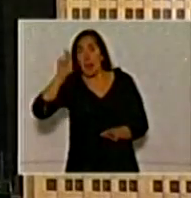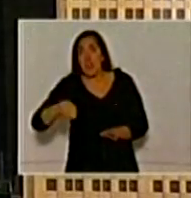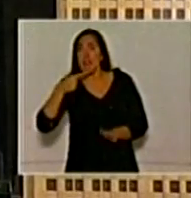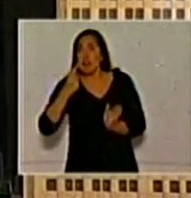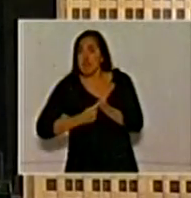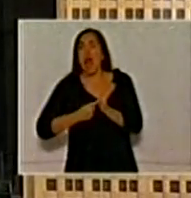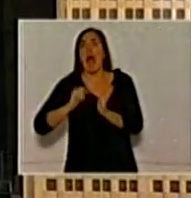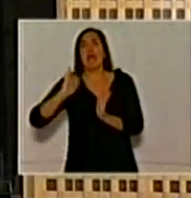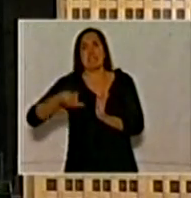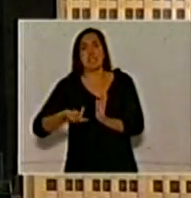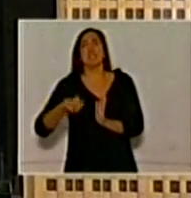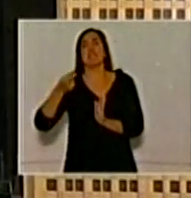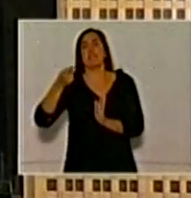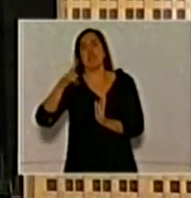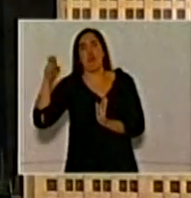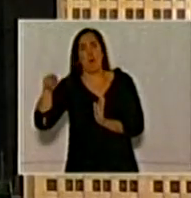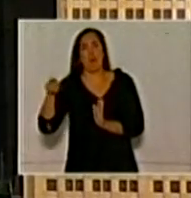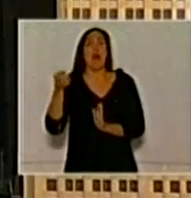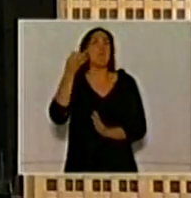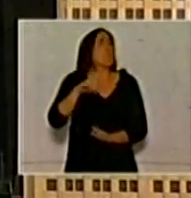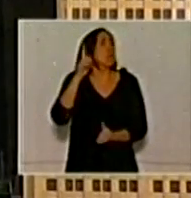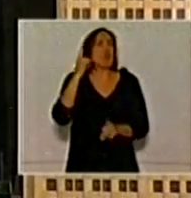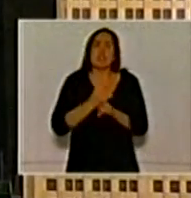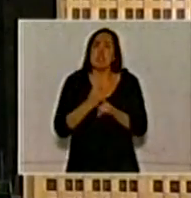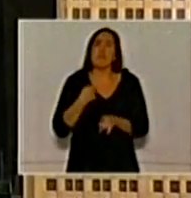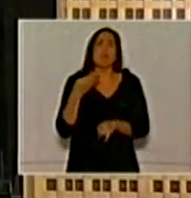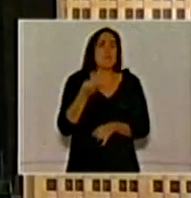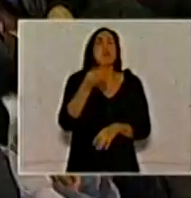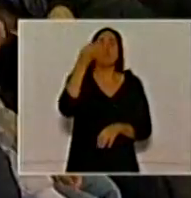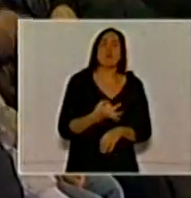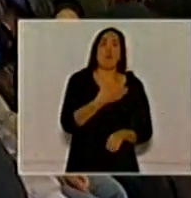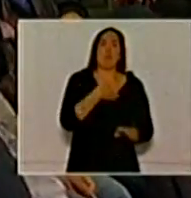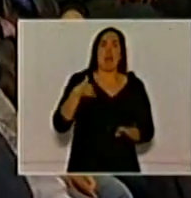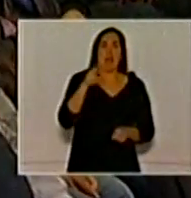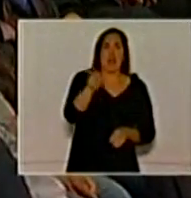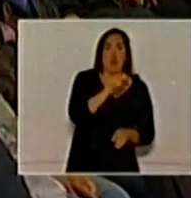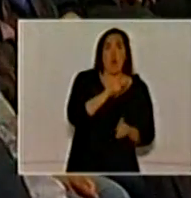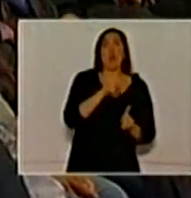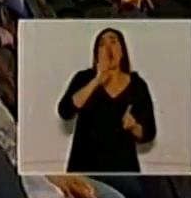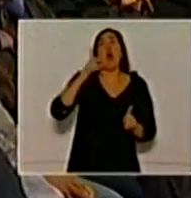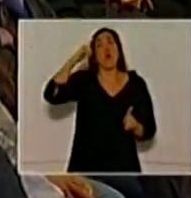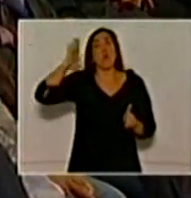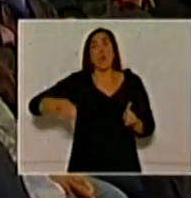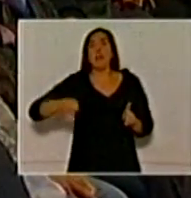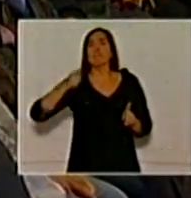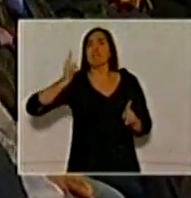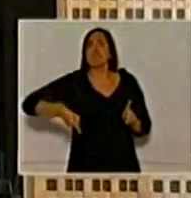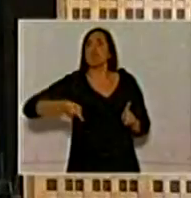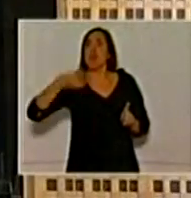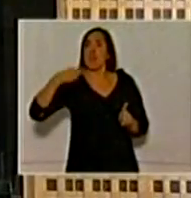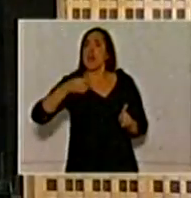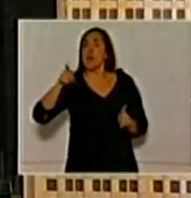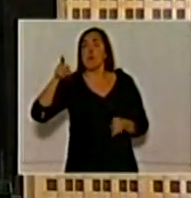que lo gestione, lo va a cobrar la madre, salvo que el padre tenga asignado por decisión judicial la tenencia